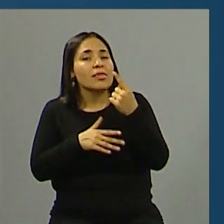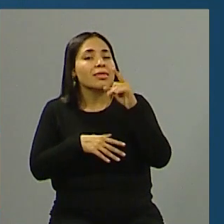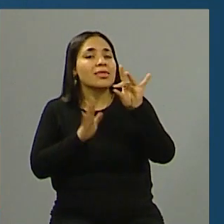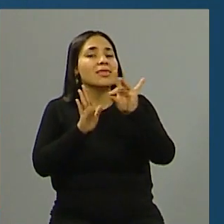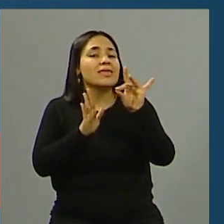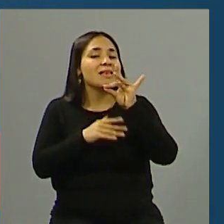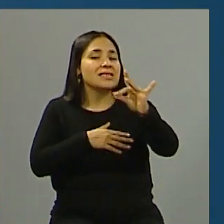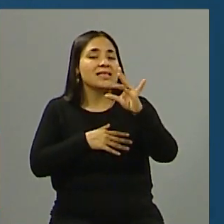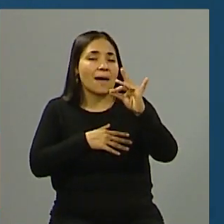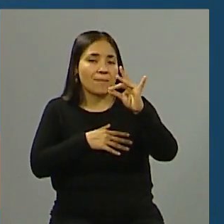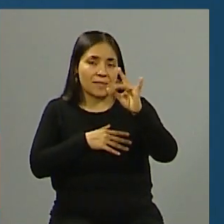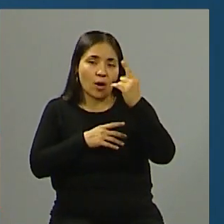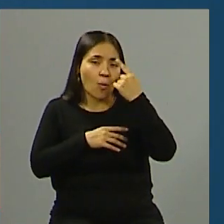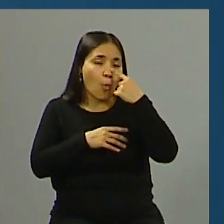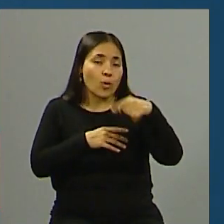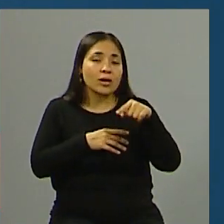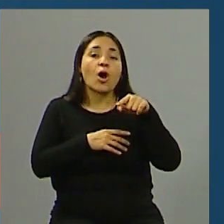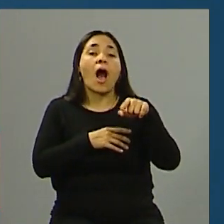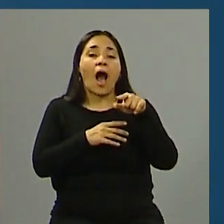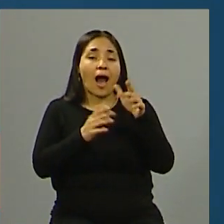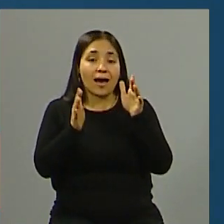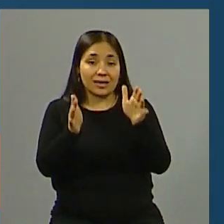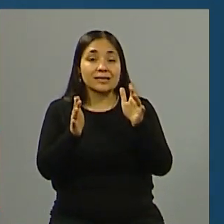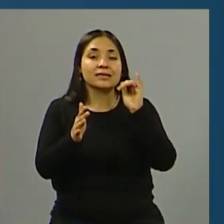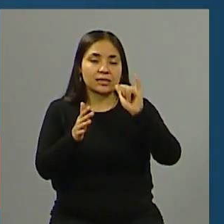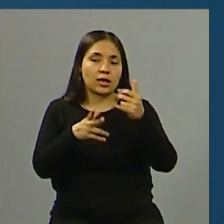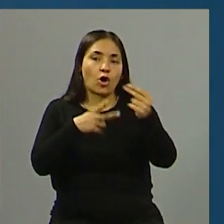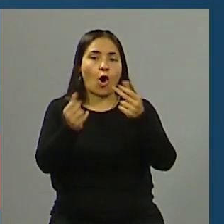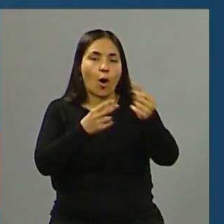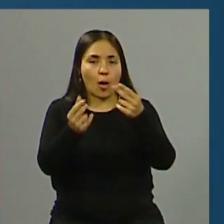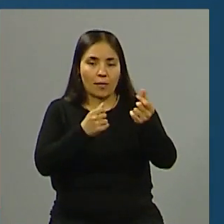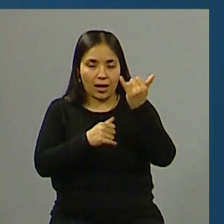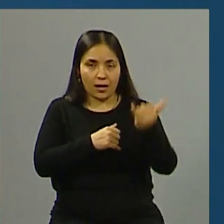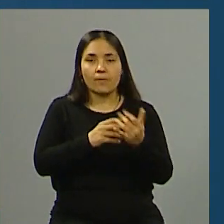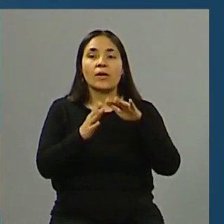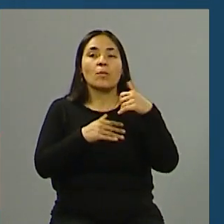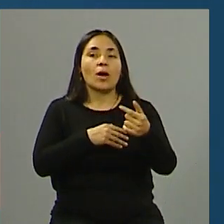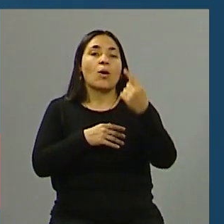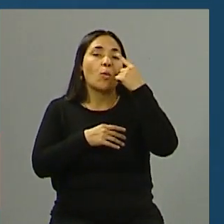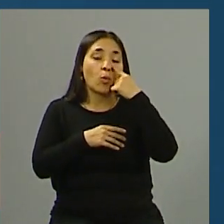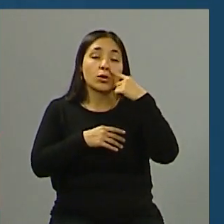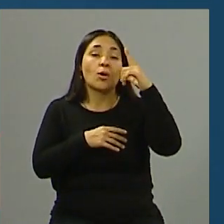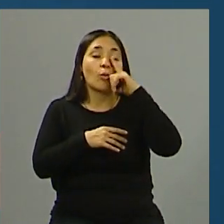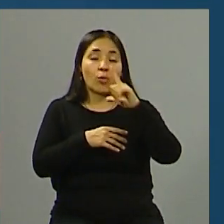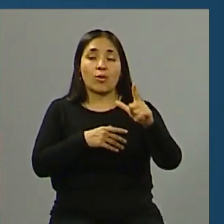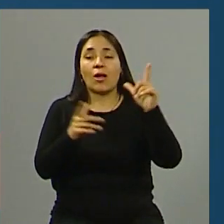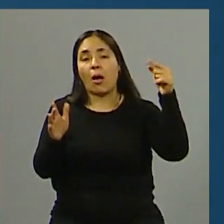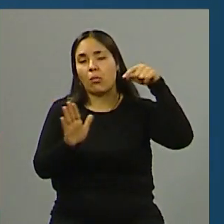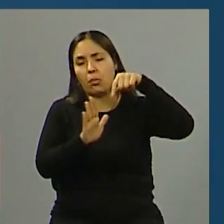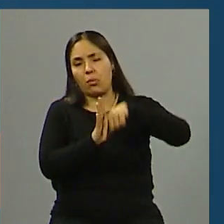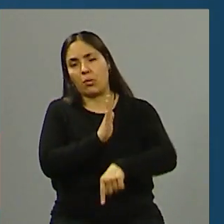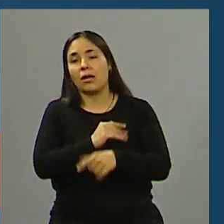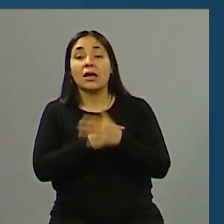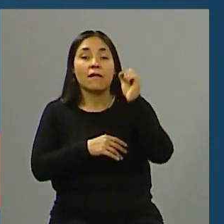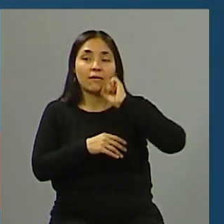se consume un poquito más, el resto de julio a julio fueron todos caídas. Entonces, con inflación alta,